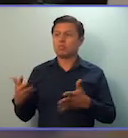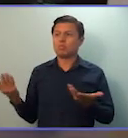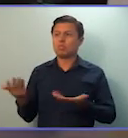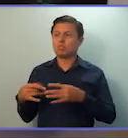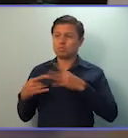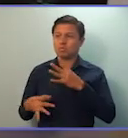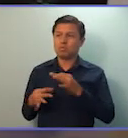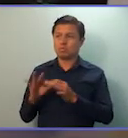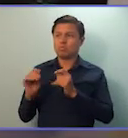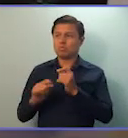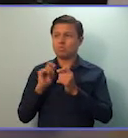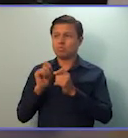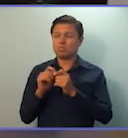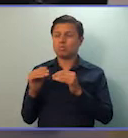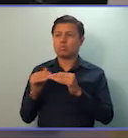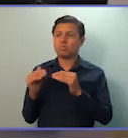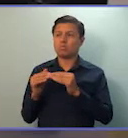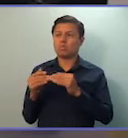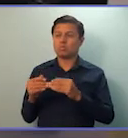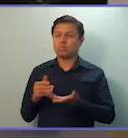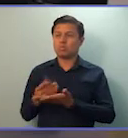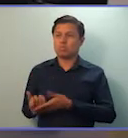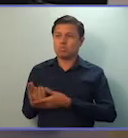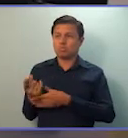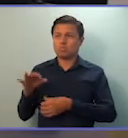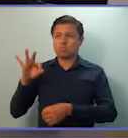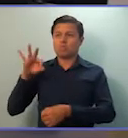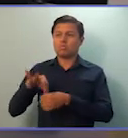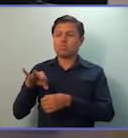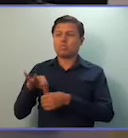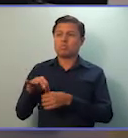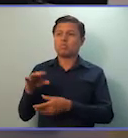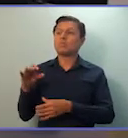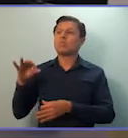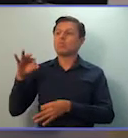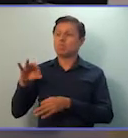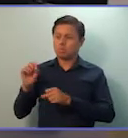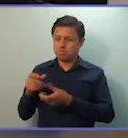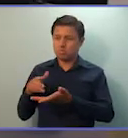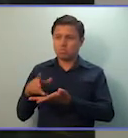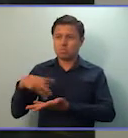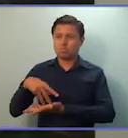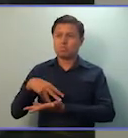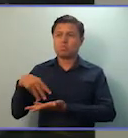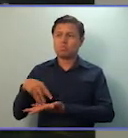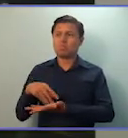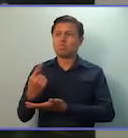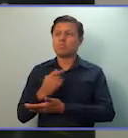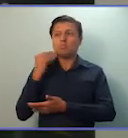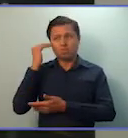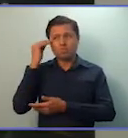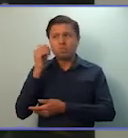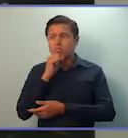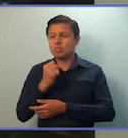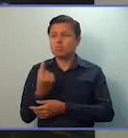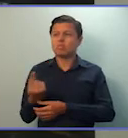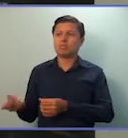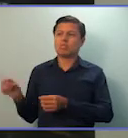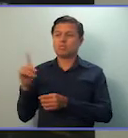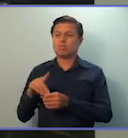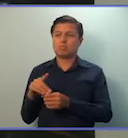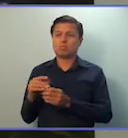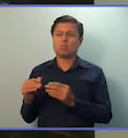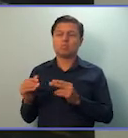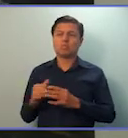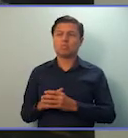y justamente también la cercanía del voto porque la población ahora puede acudir ya sea un adulto mayor a alguna persona con algún